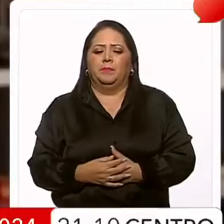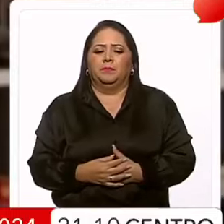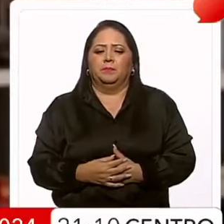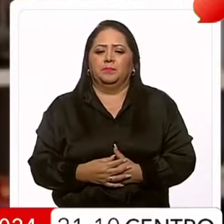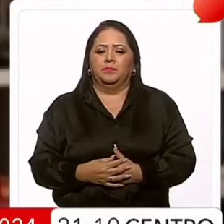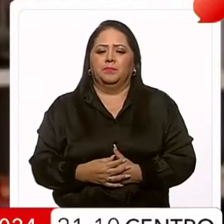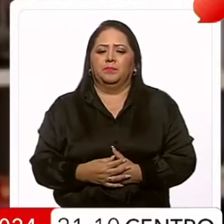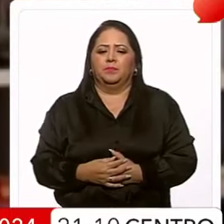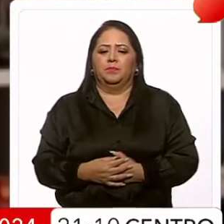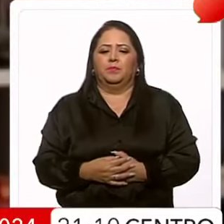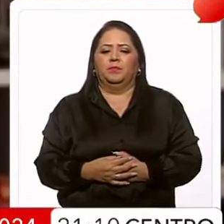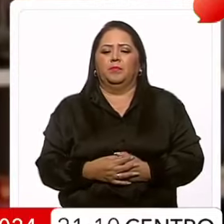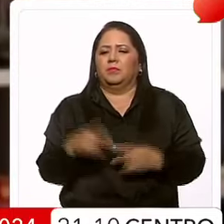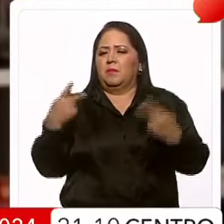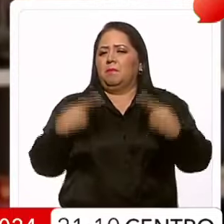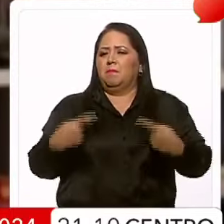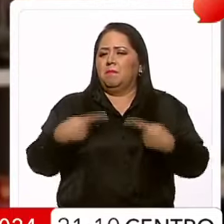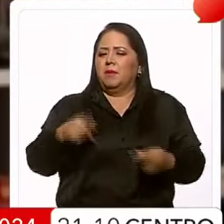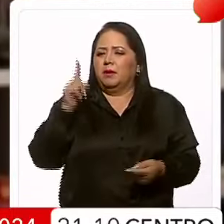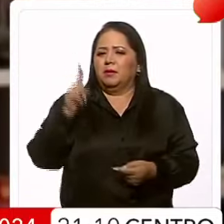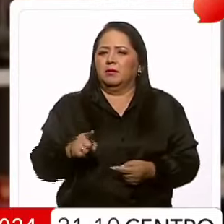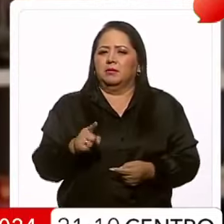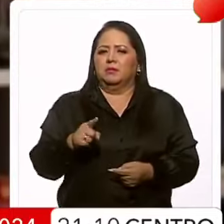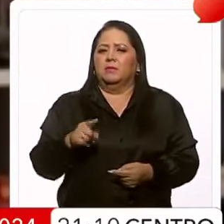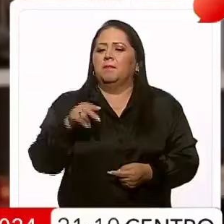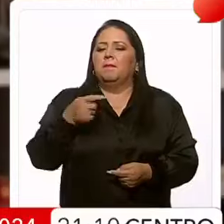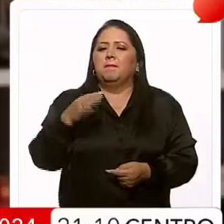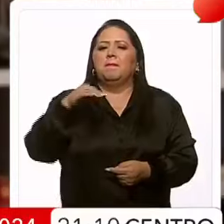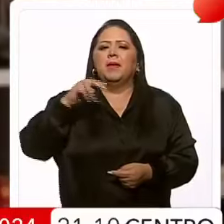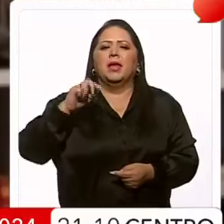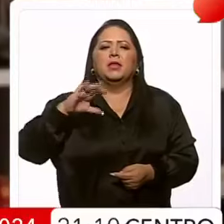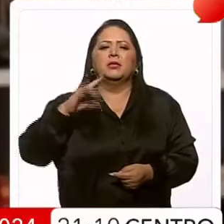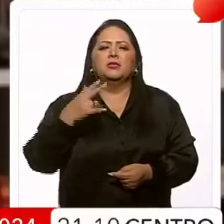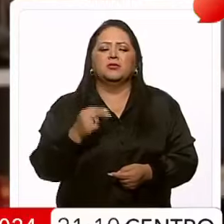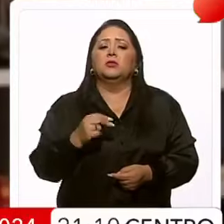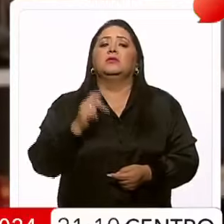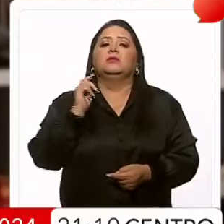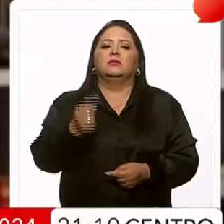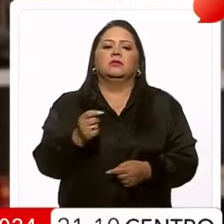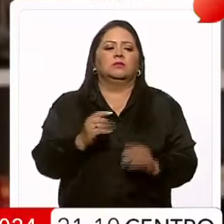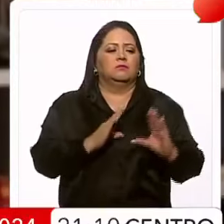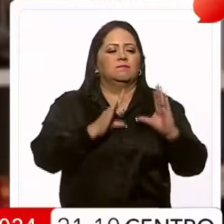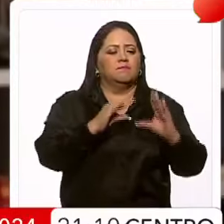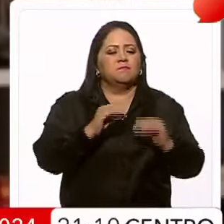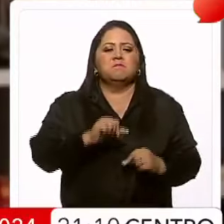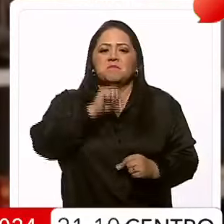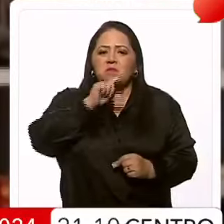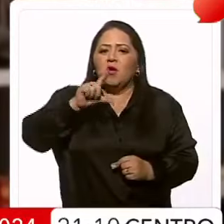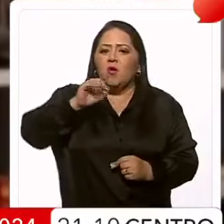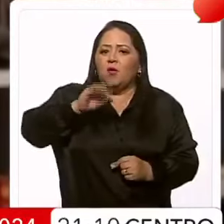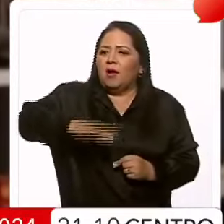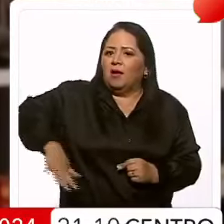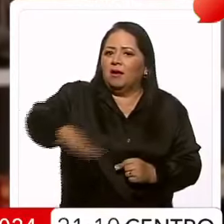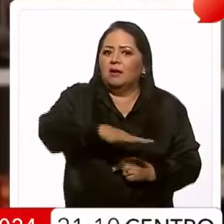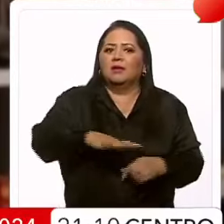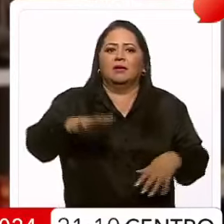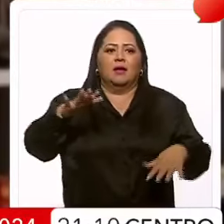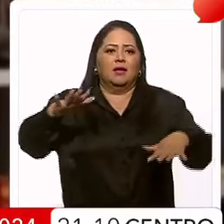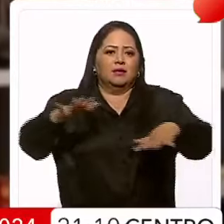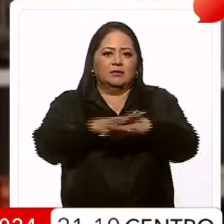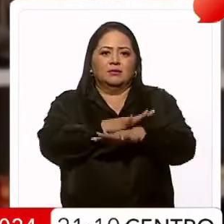de este personaje del Mencho, sino que reclutaban a los mismos locales de acá, les cambiaban